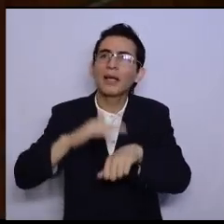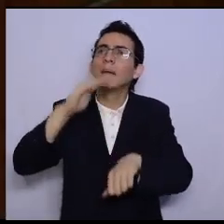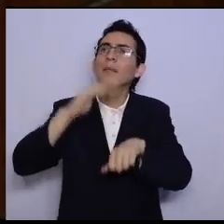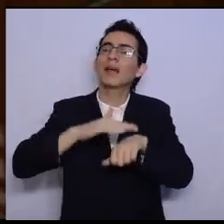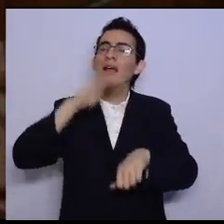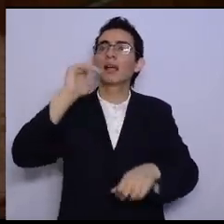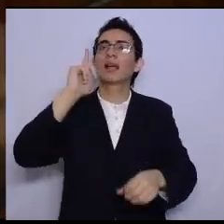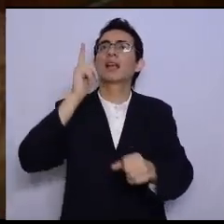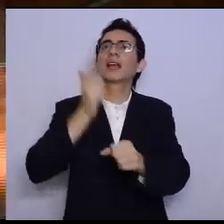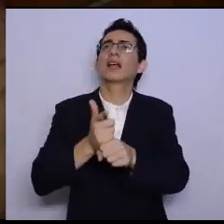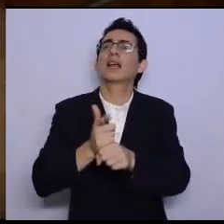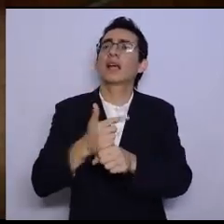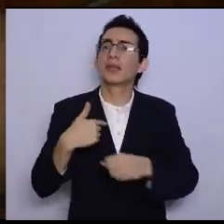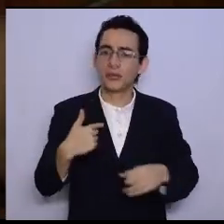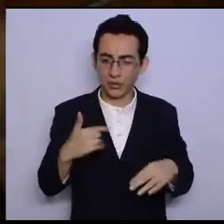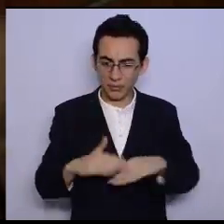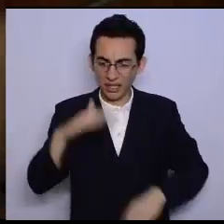hicieron